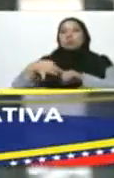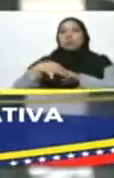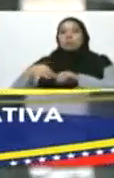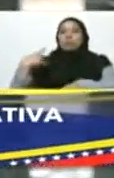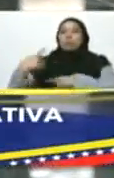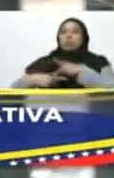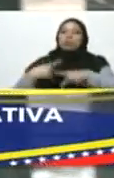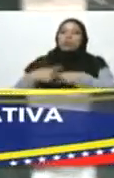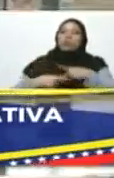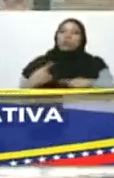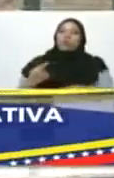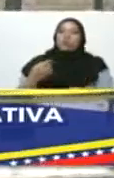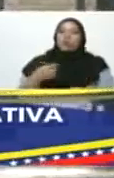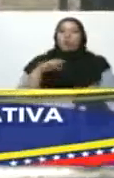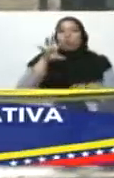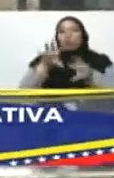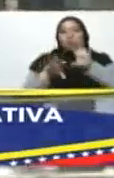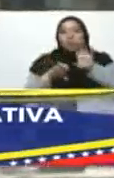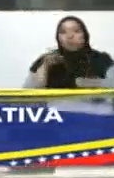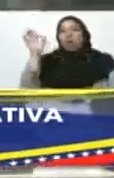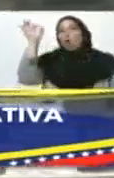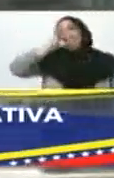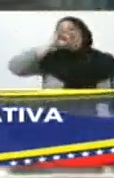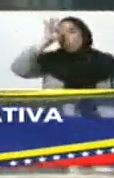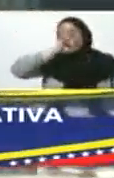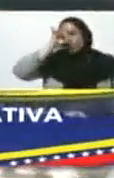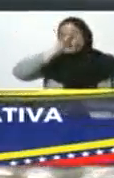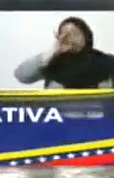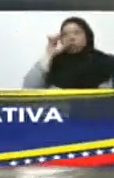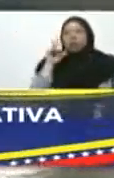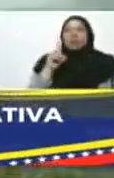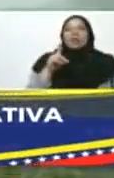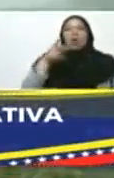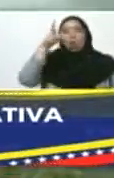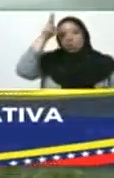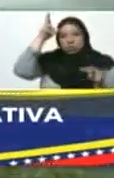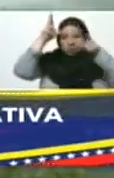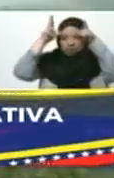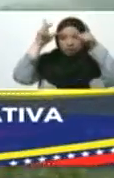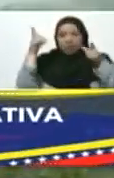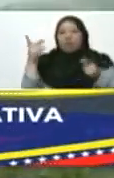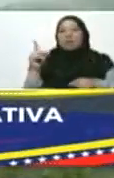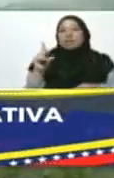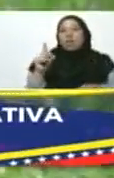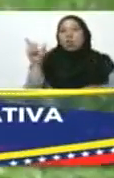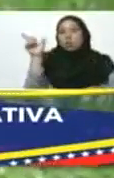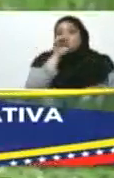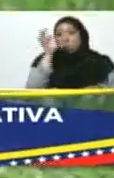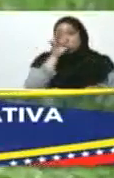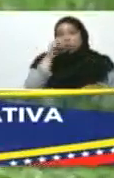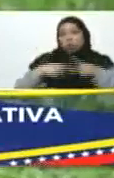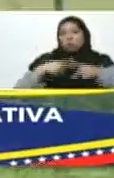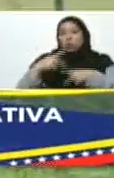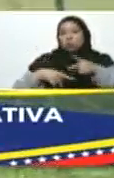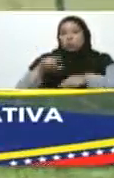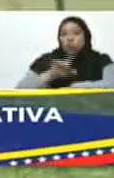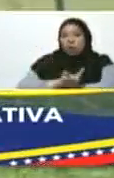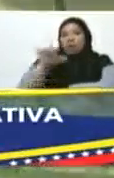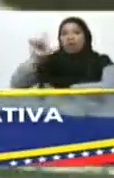produce ganado caprino, ganado bovino, el segundo en producir cerdo en todo el estado Lara. En el estado Lara,